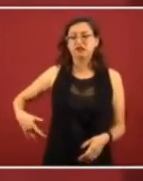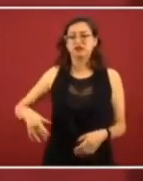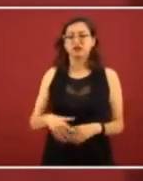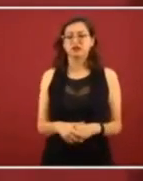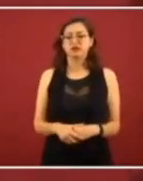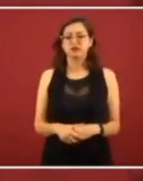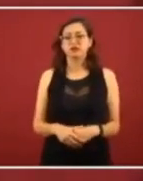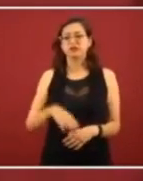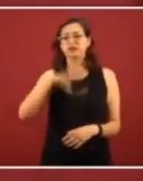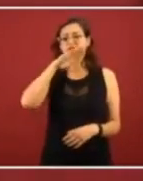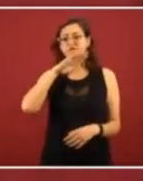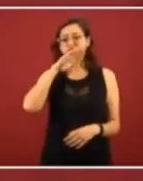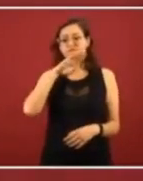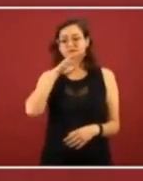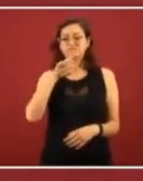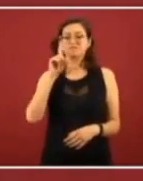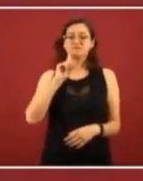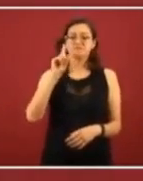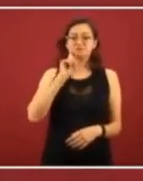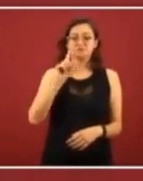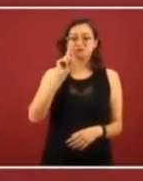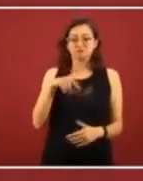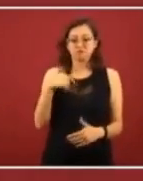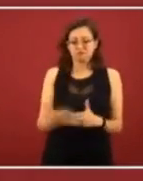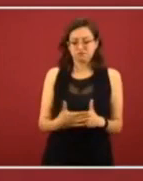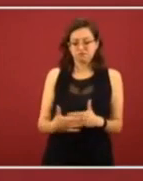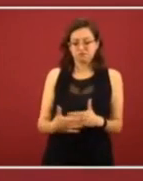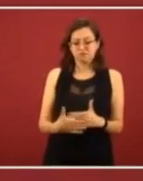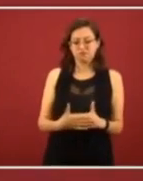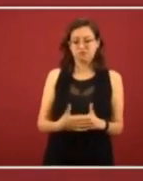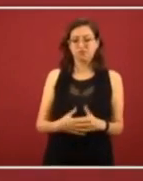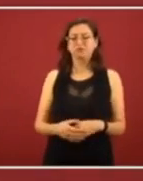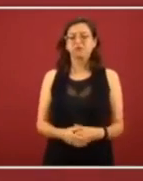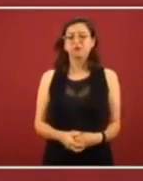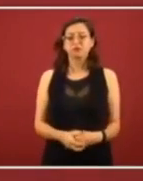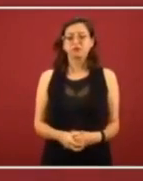a madres, mujeres embarazadas,